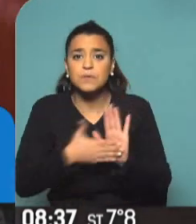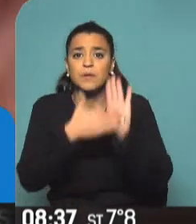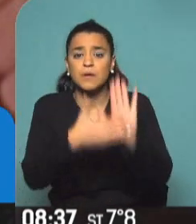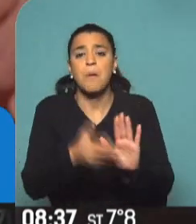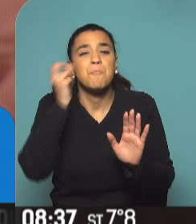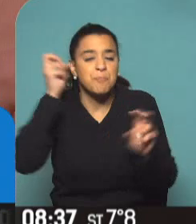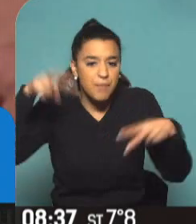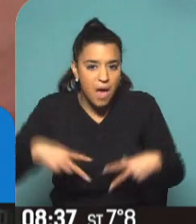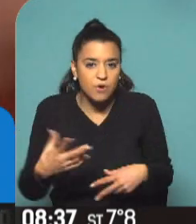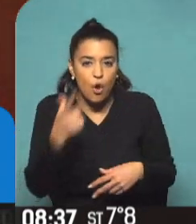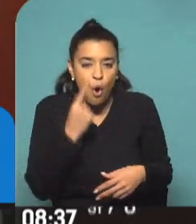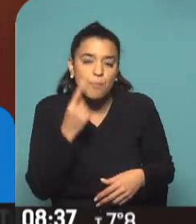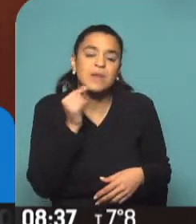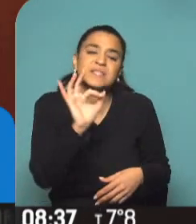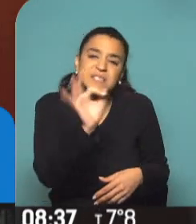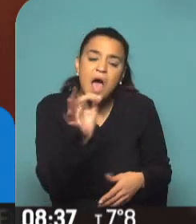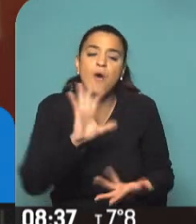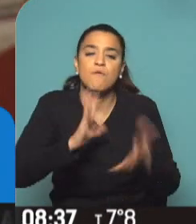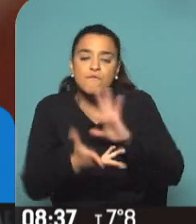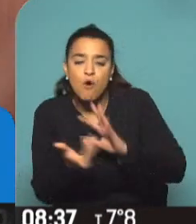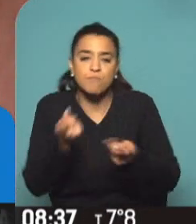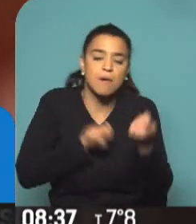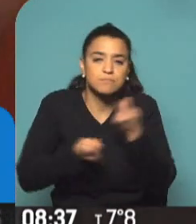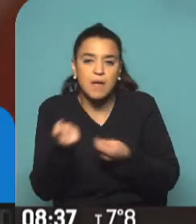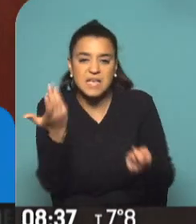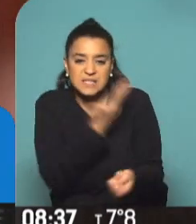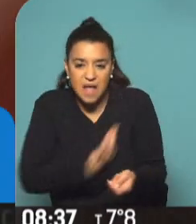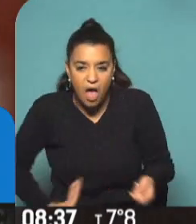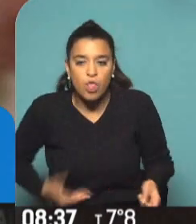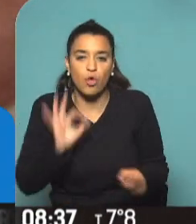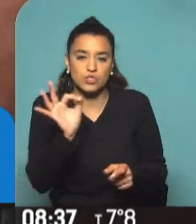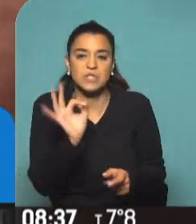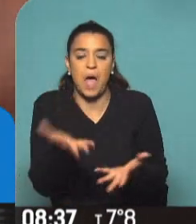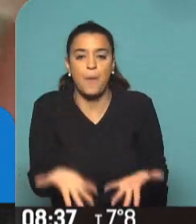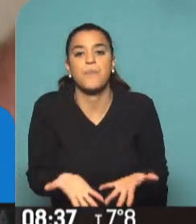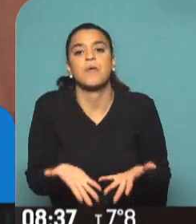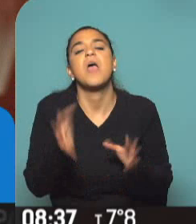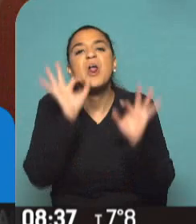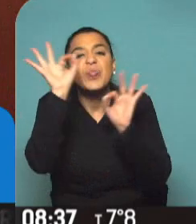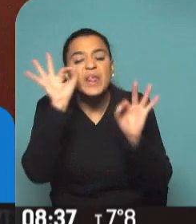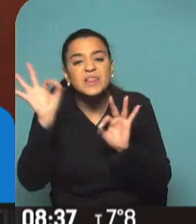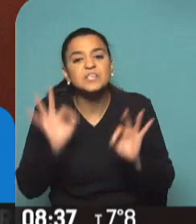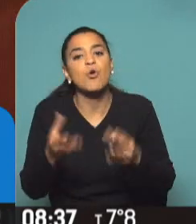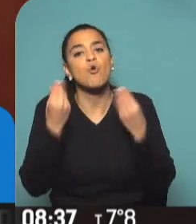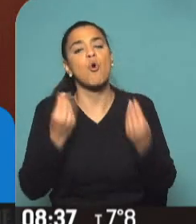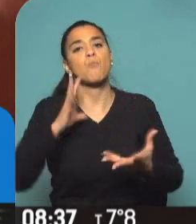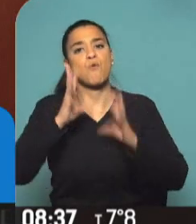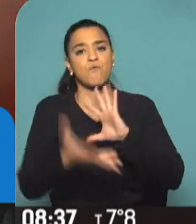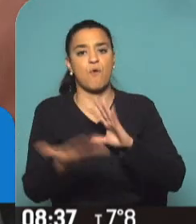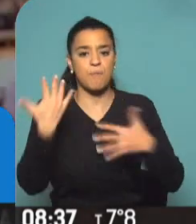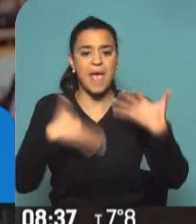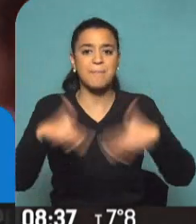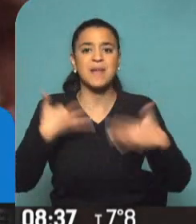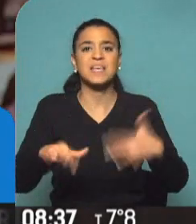plan, se ve que es un hombre que conoce los mecanismos del Estado y del gobierno, muy detallado de cómo debería ser la